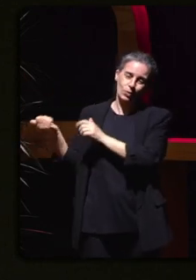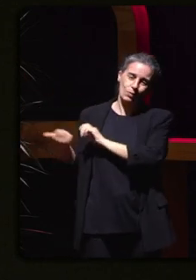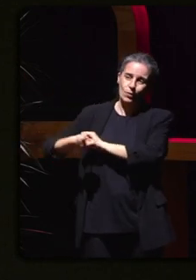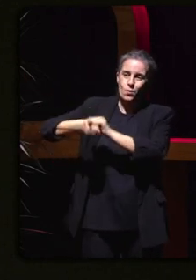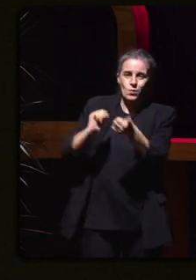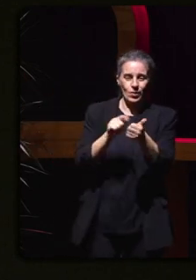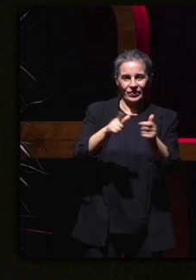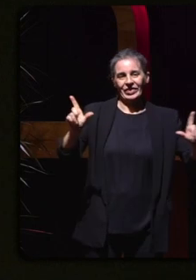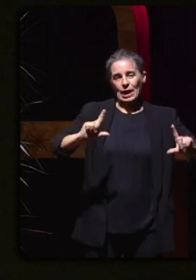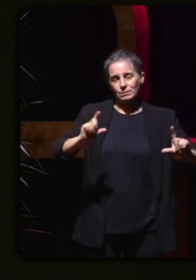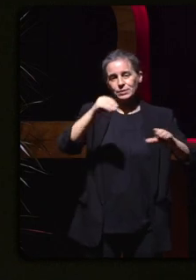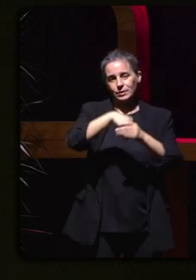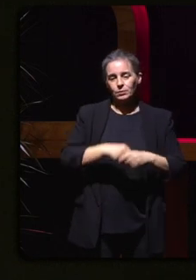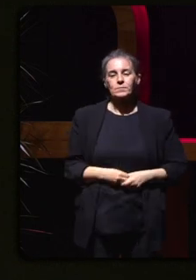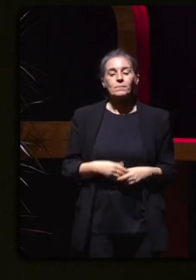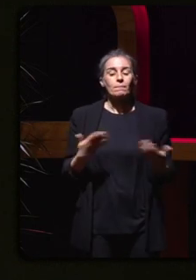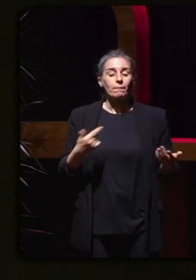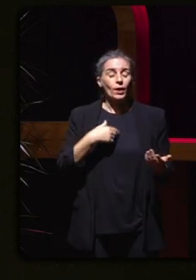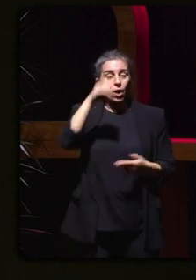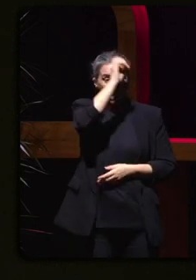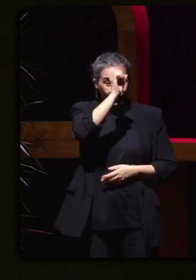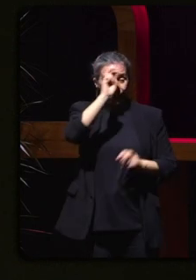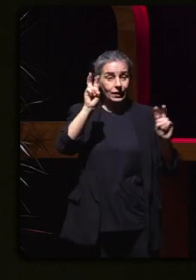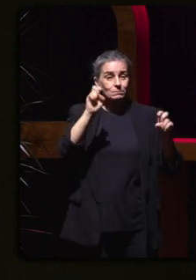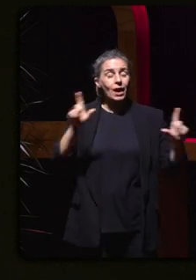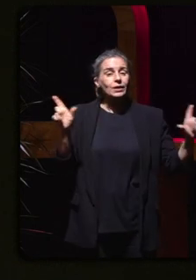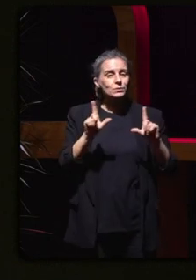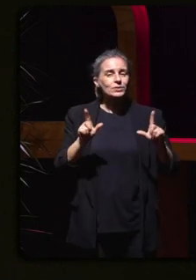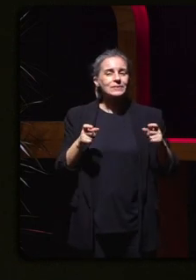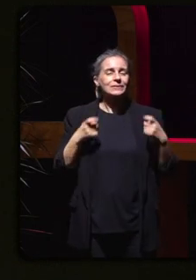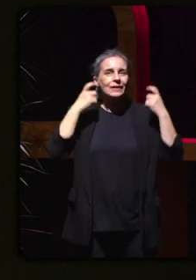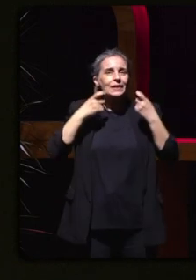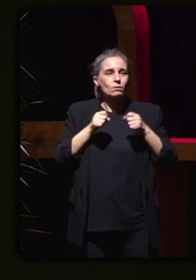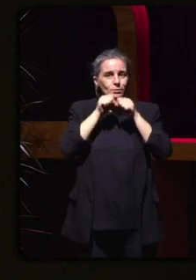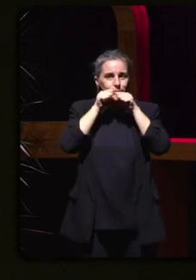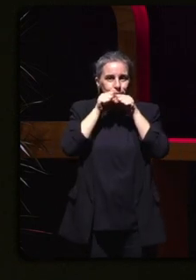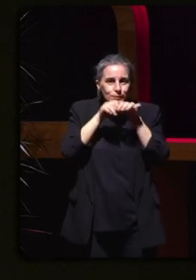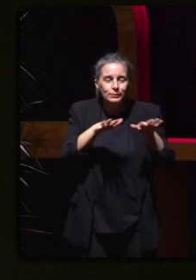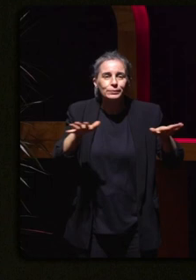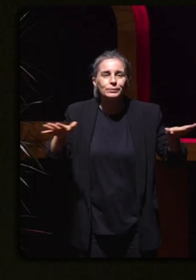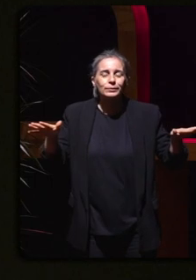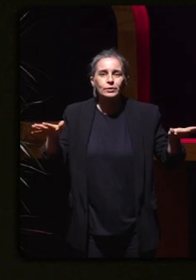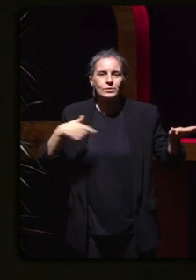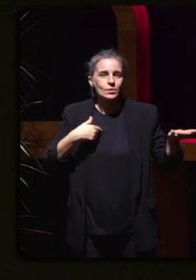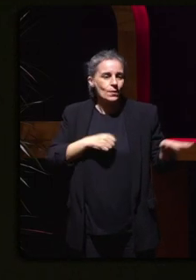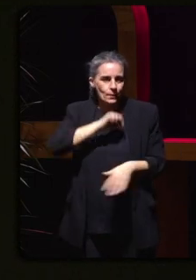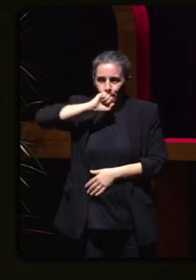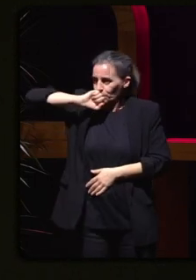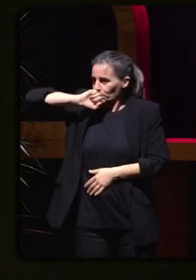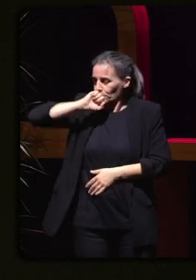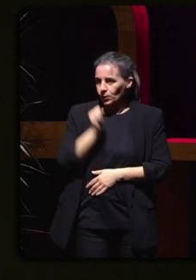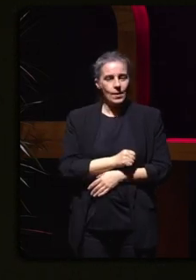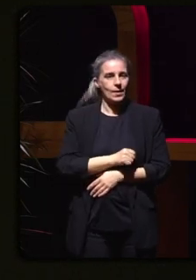televisión es tratar de transmitir la pasión que a mí me provoca y me suscita